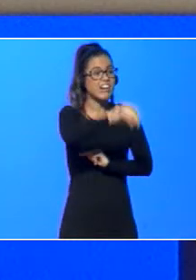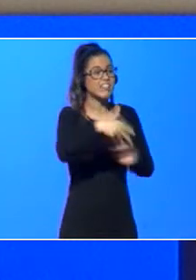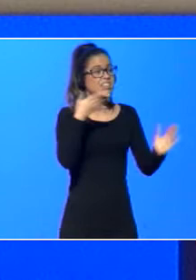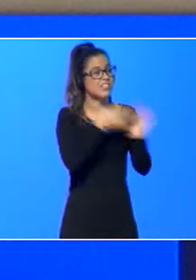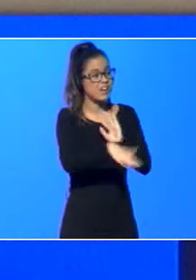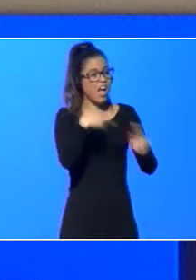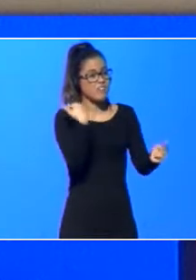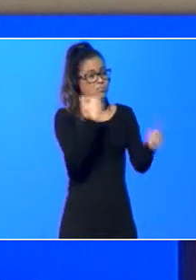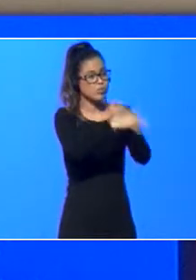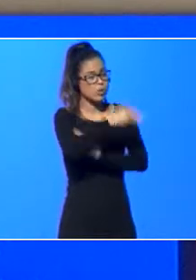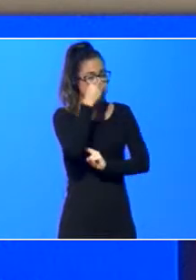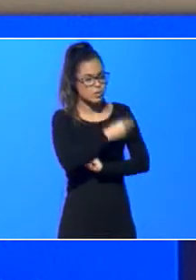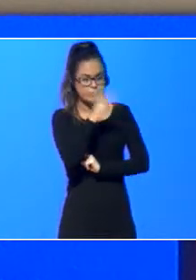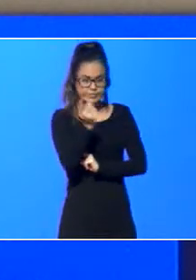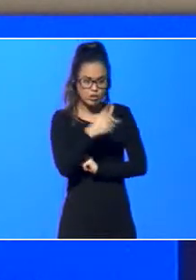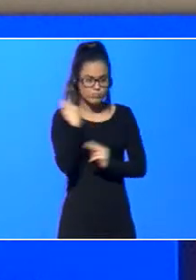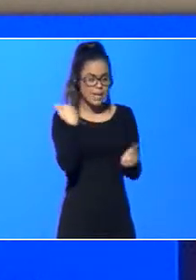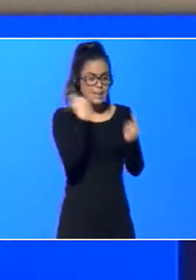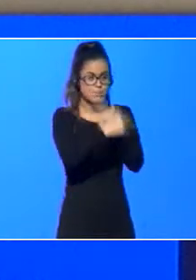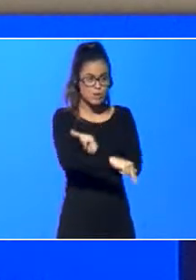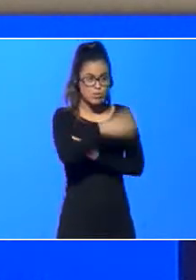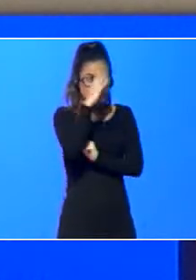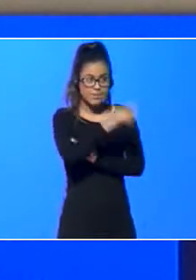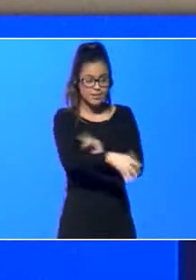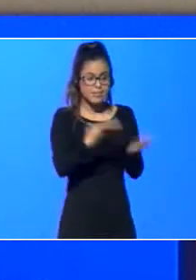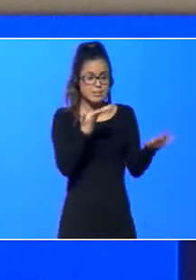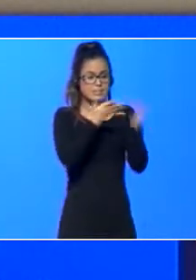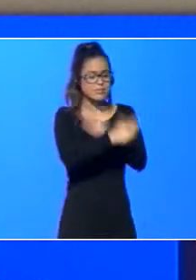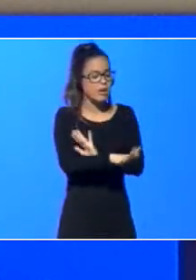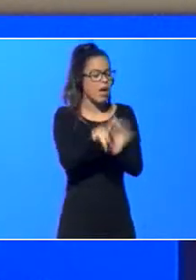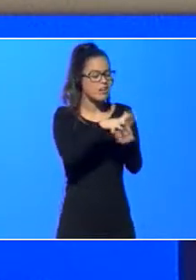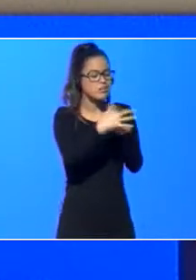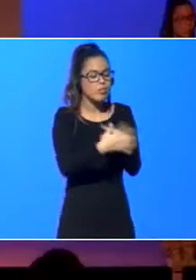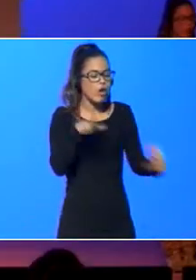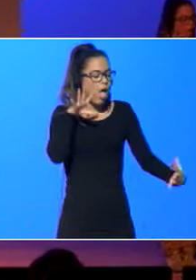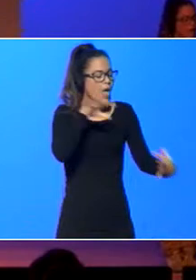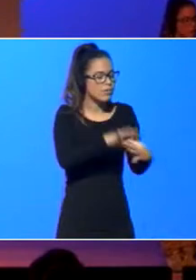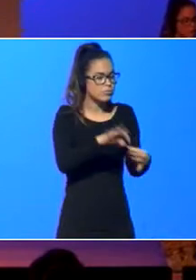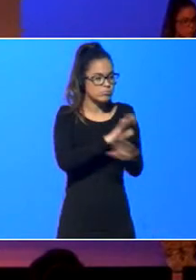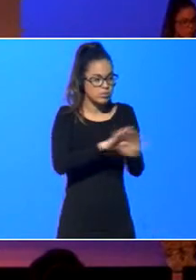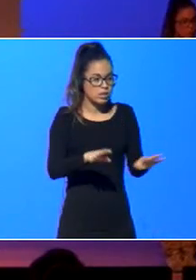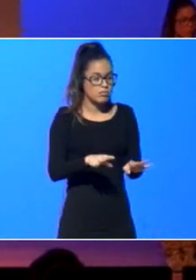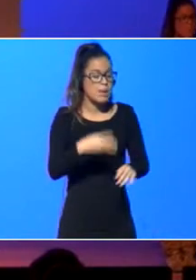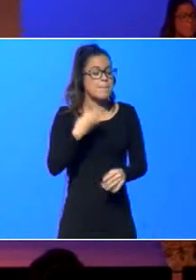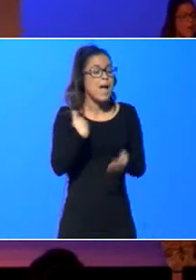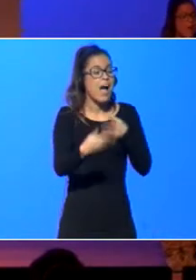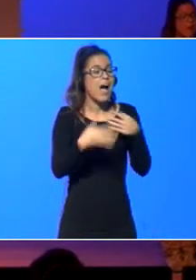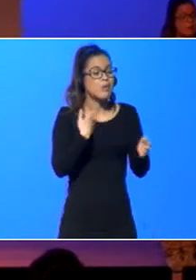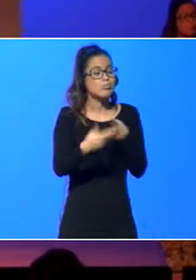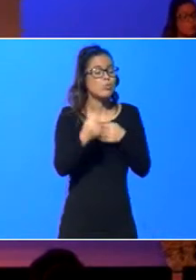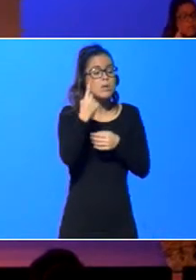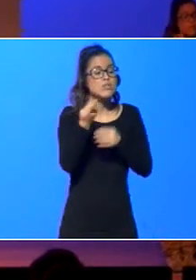no, no. Una respuesta inteligente es una respuesta adecuada a la situación. Así definió la inteligencia Binet,